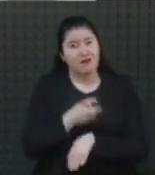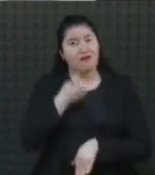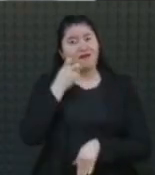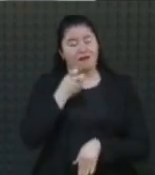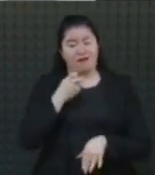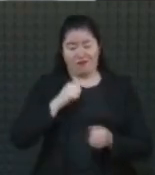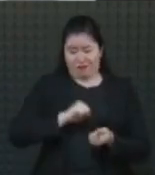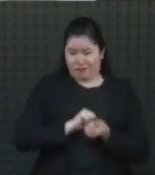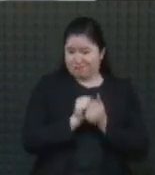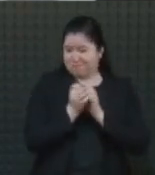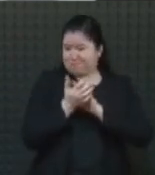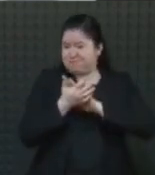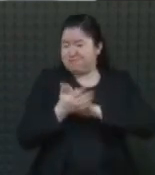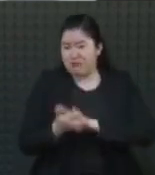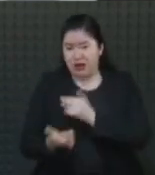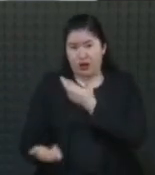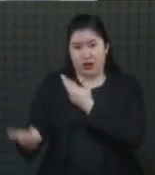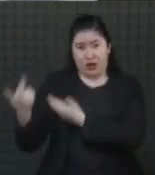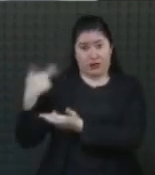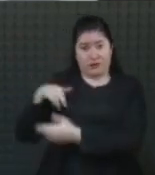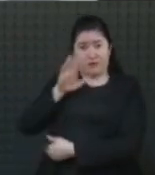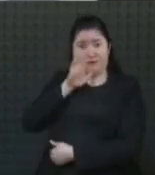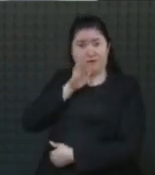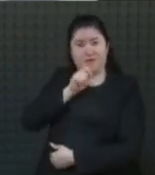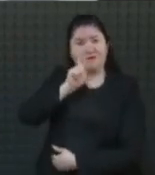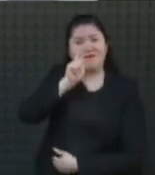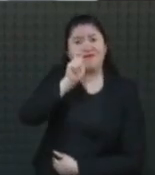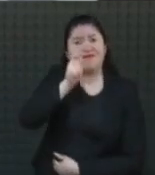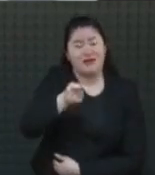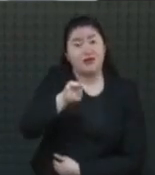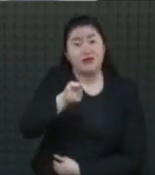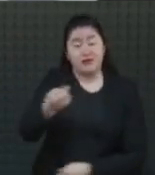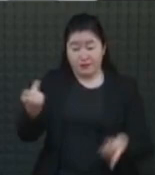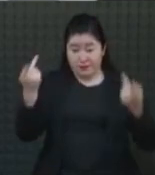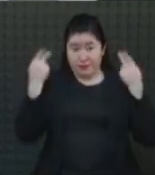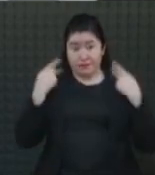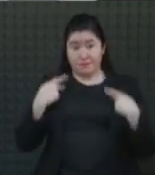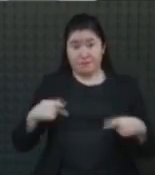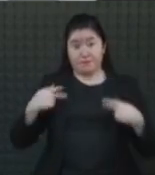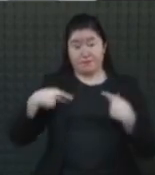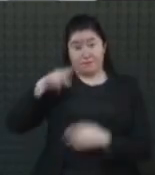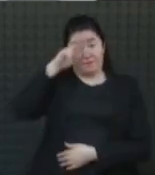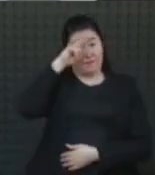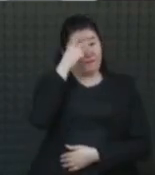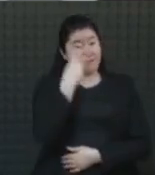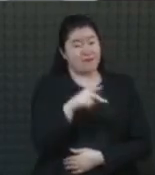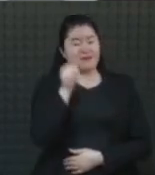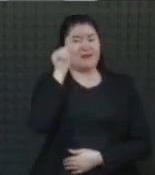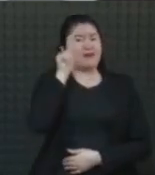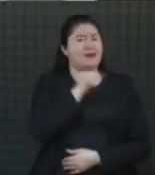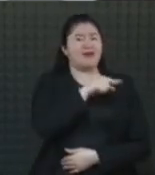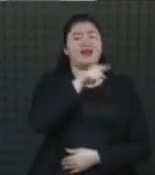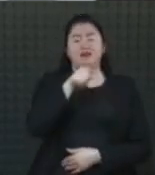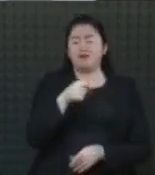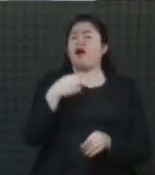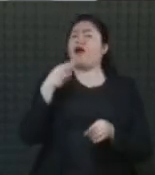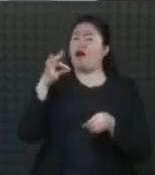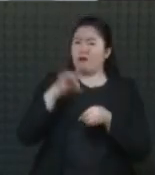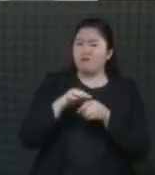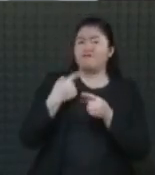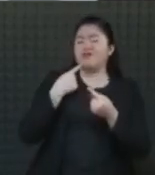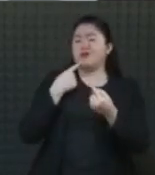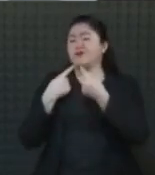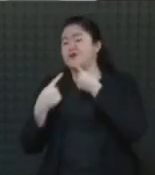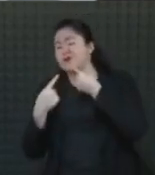que ver con que la gran mayoría de los mexicanos, siempre habrá debate cuando hay democracia, siempre habrá